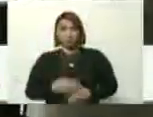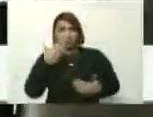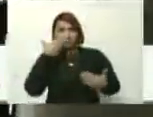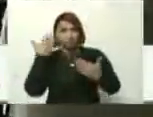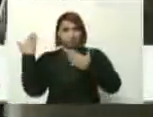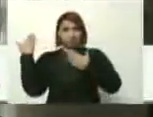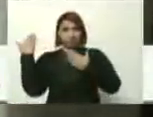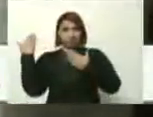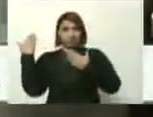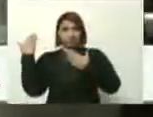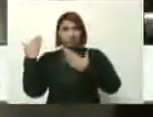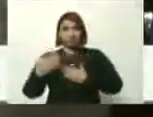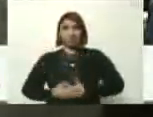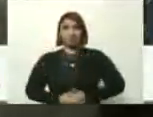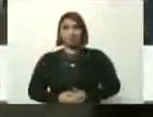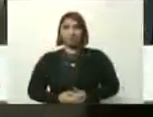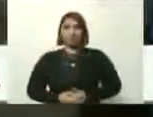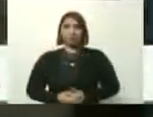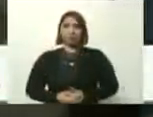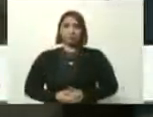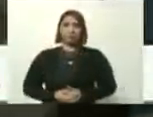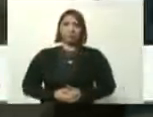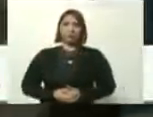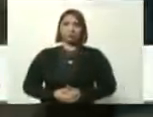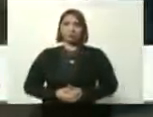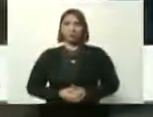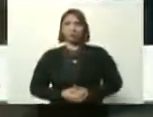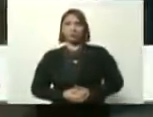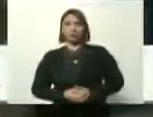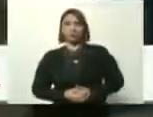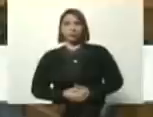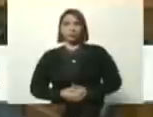vicepresidenta ejecutiva de la República, Delcy Rodríguez Gómez.